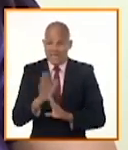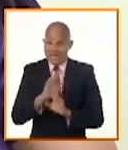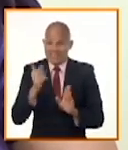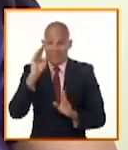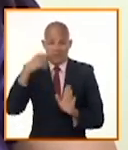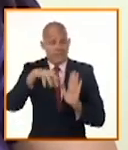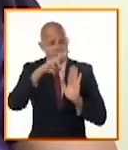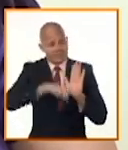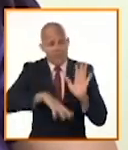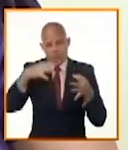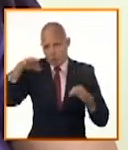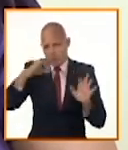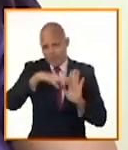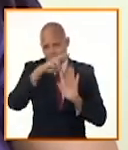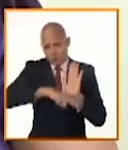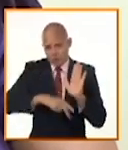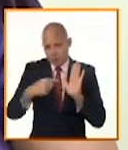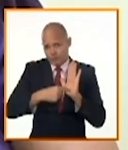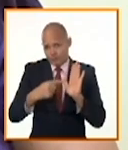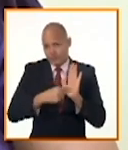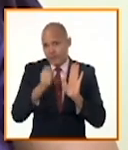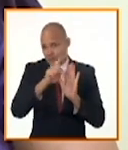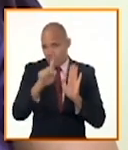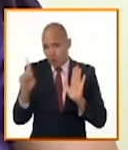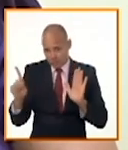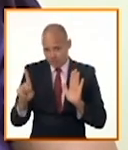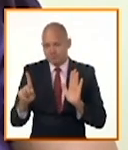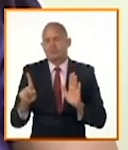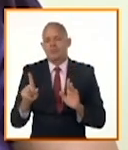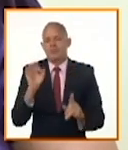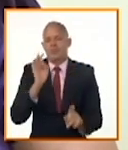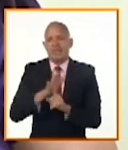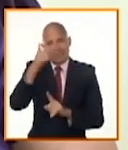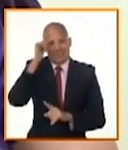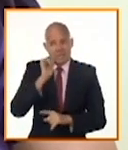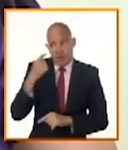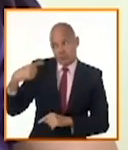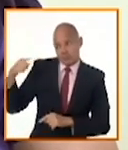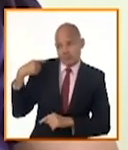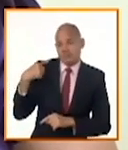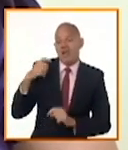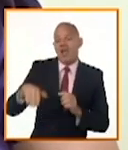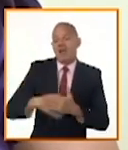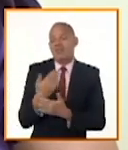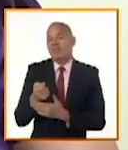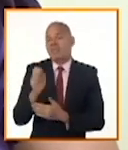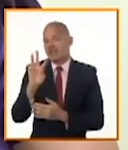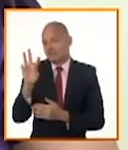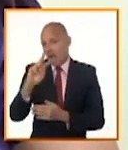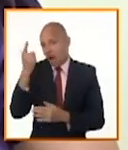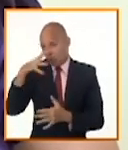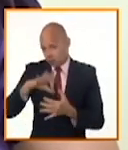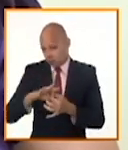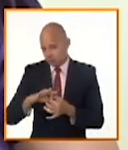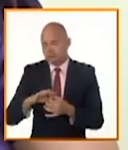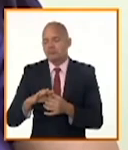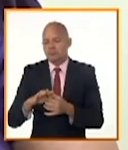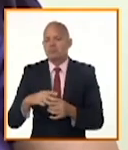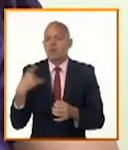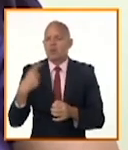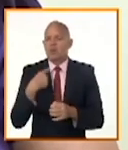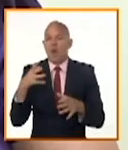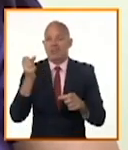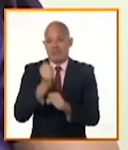partir del sábado pasado tres de agosto también hemos capacitado los diferentes trabajadores de las empresas de comercio